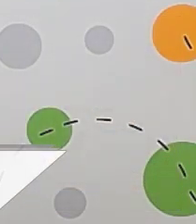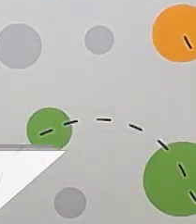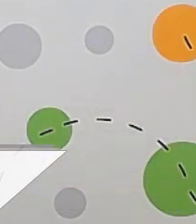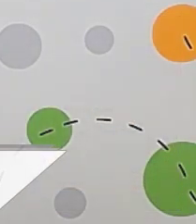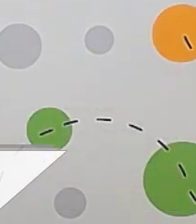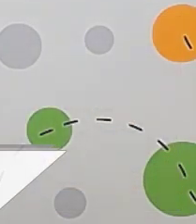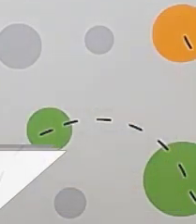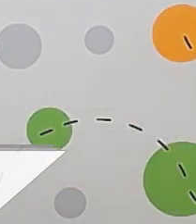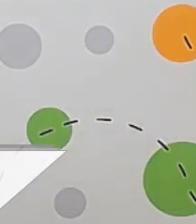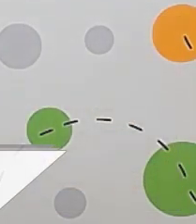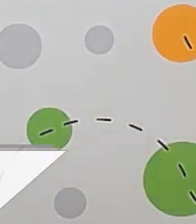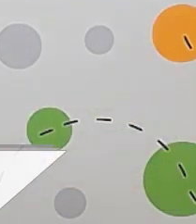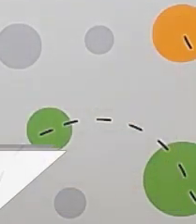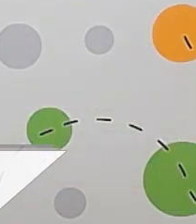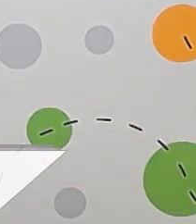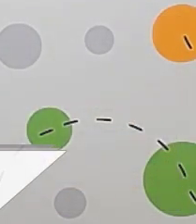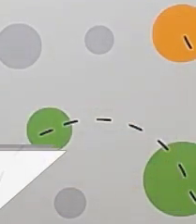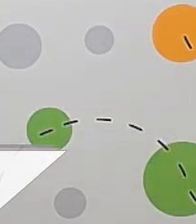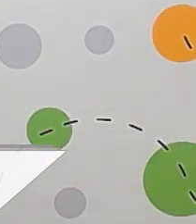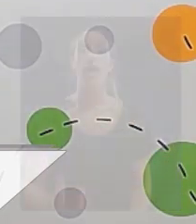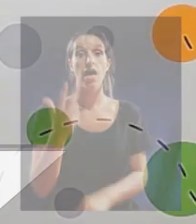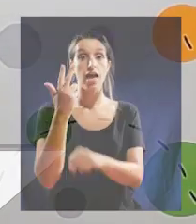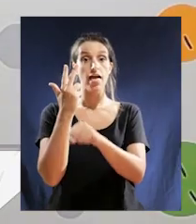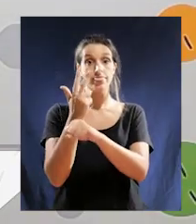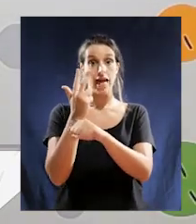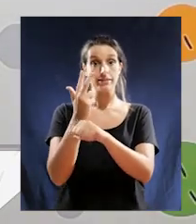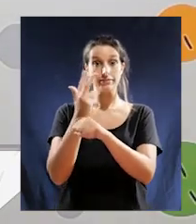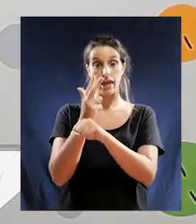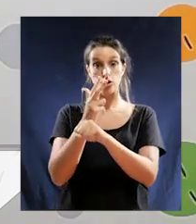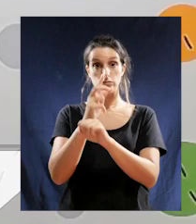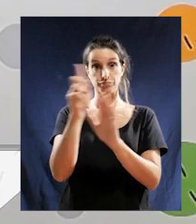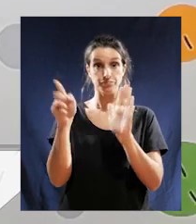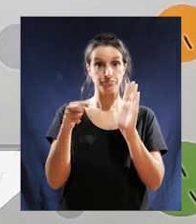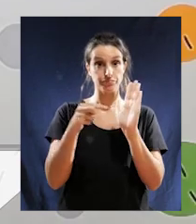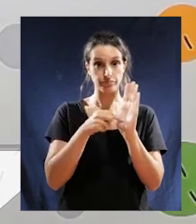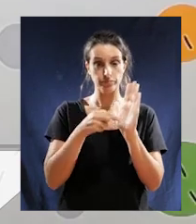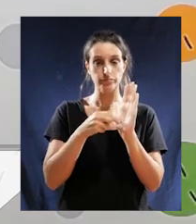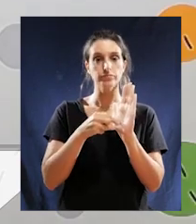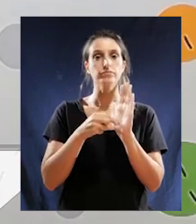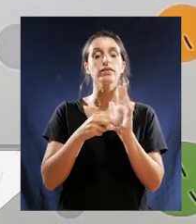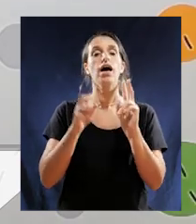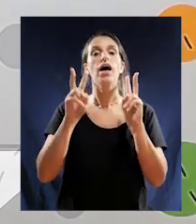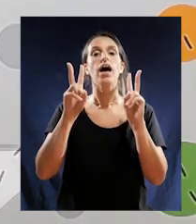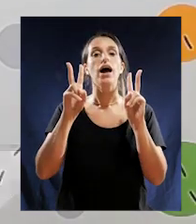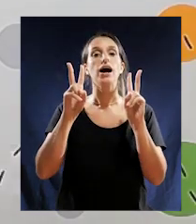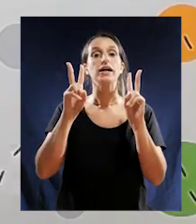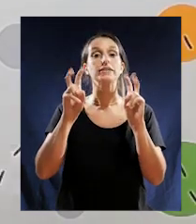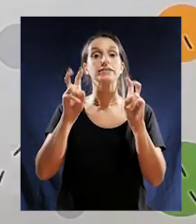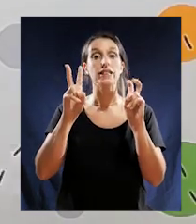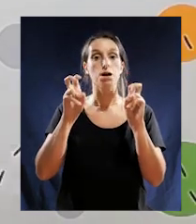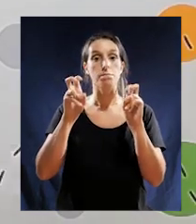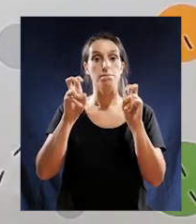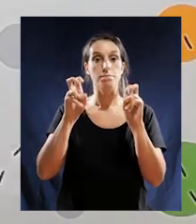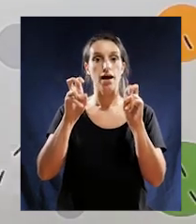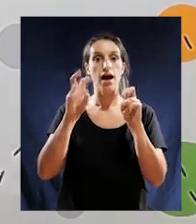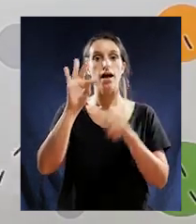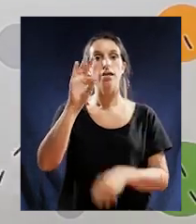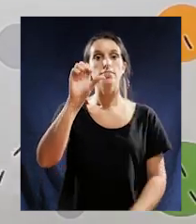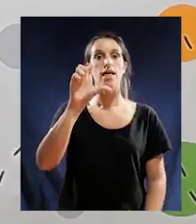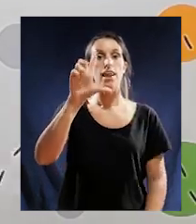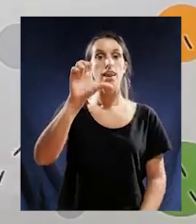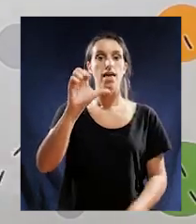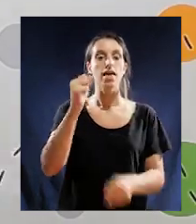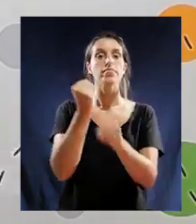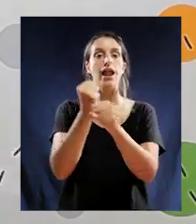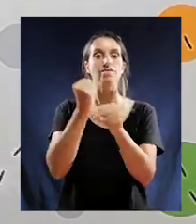que colocamos allí en esta guía es una referencia al bueno al famoso teletrabajo